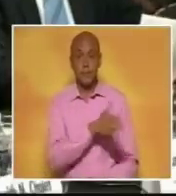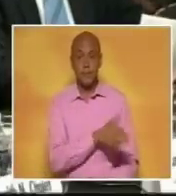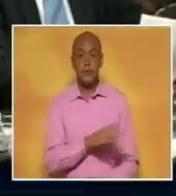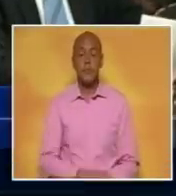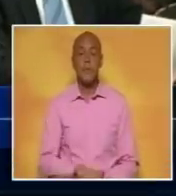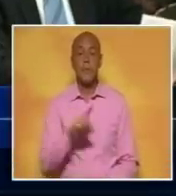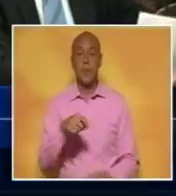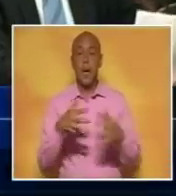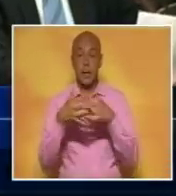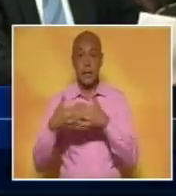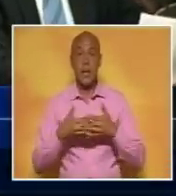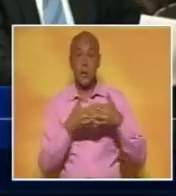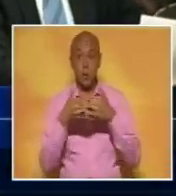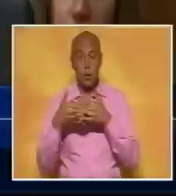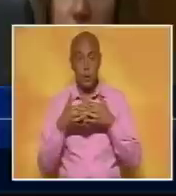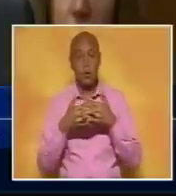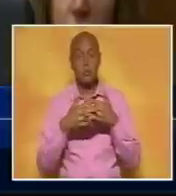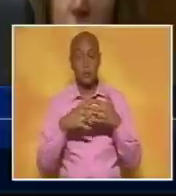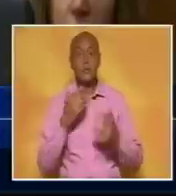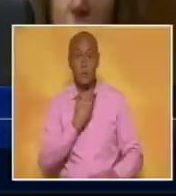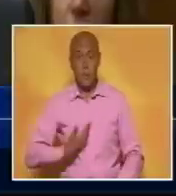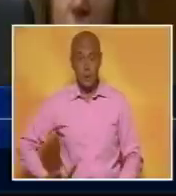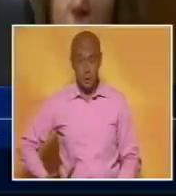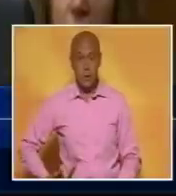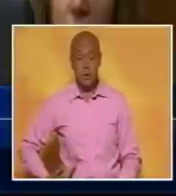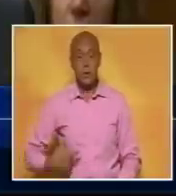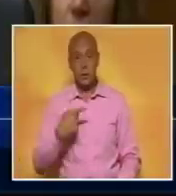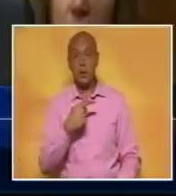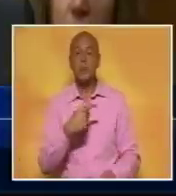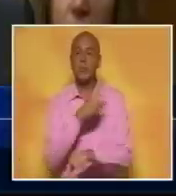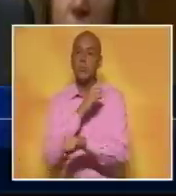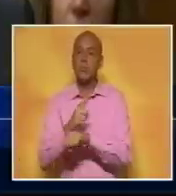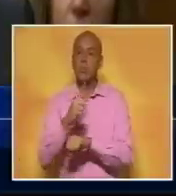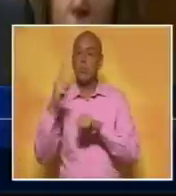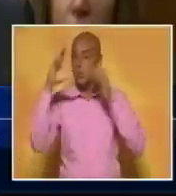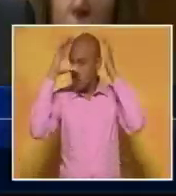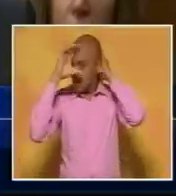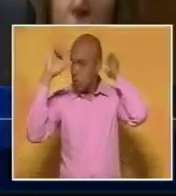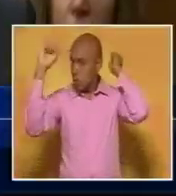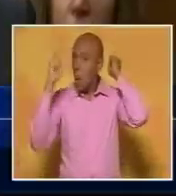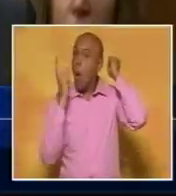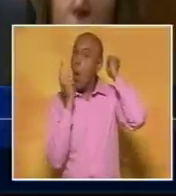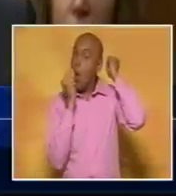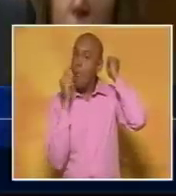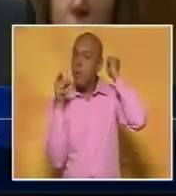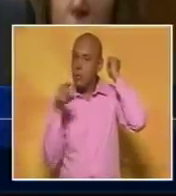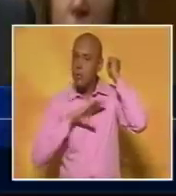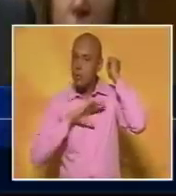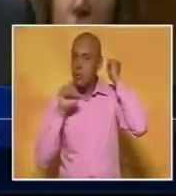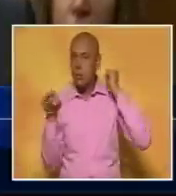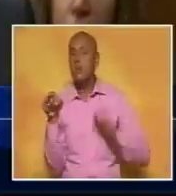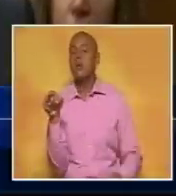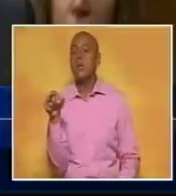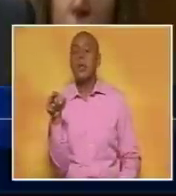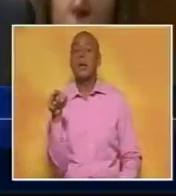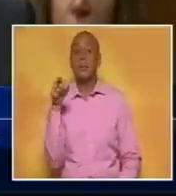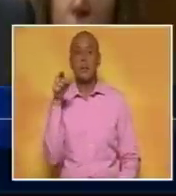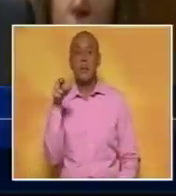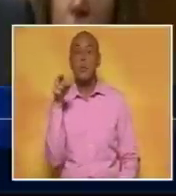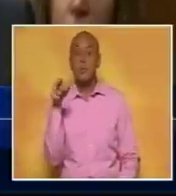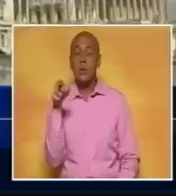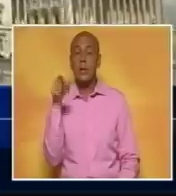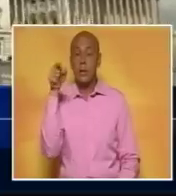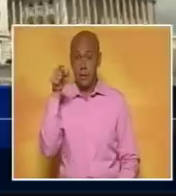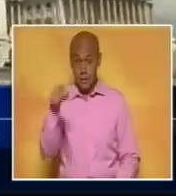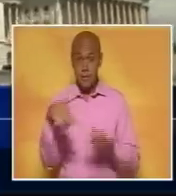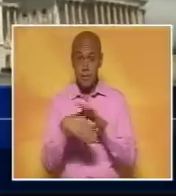En Estados Unidos, el presidente Donald Trump ordenó a su embajador ante la Unión Europea, Gordon Sondland, que no testifique este